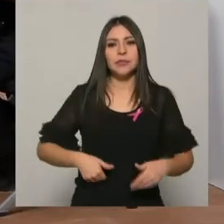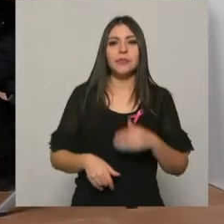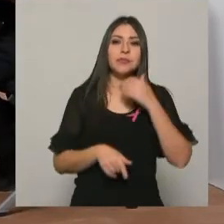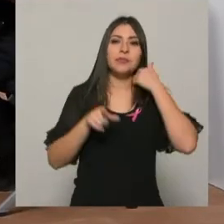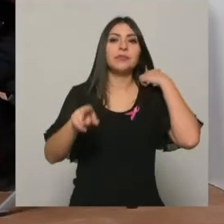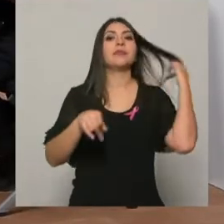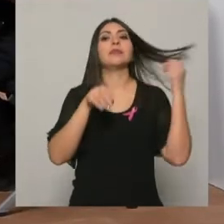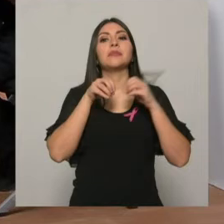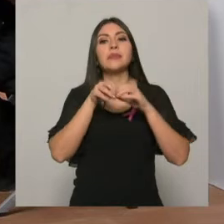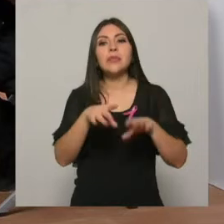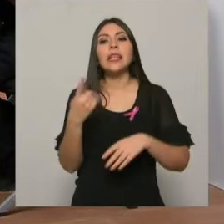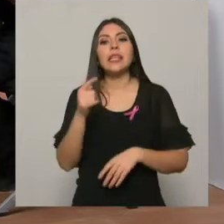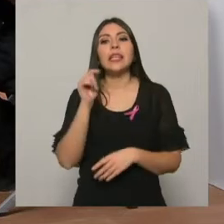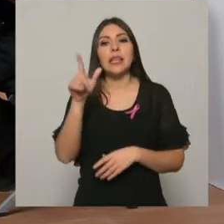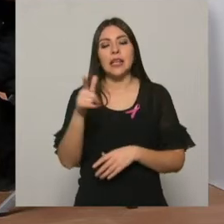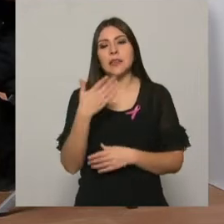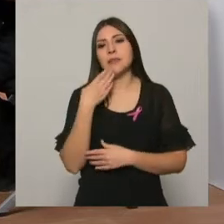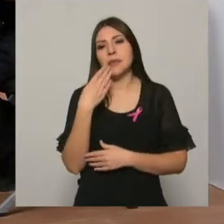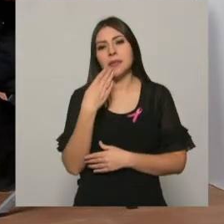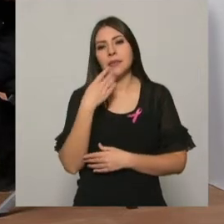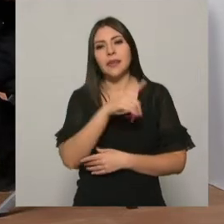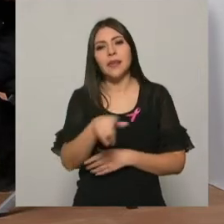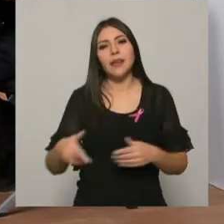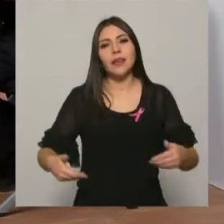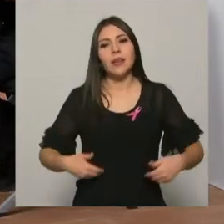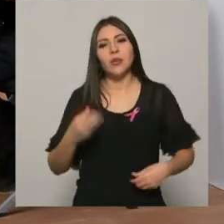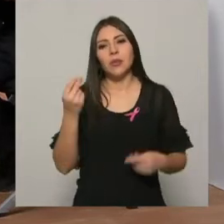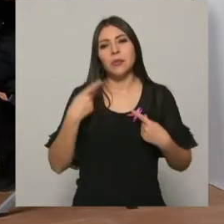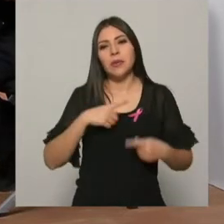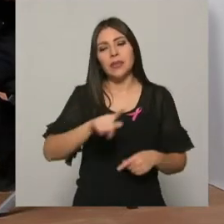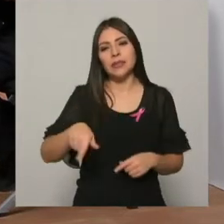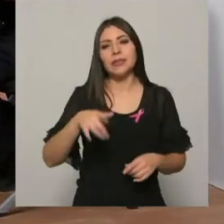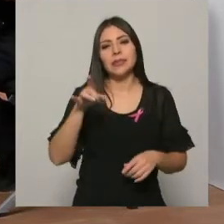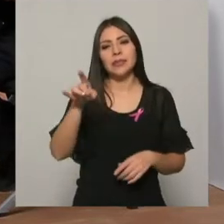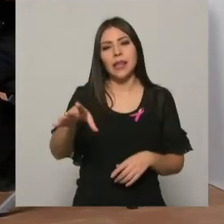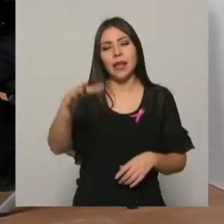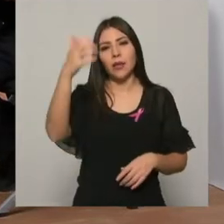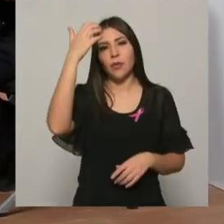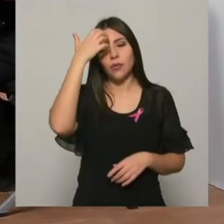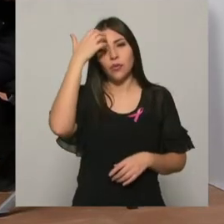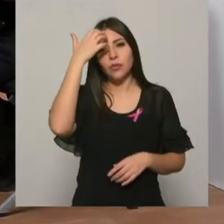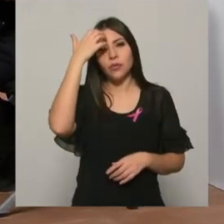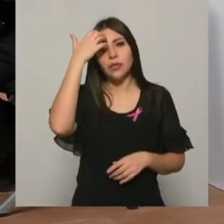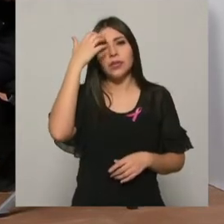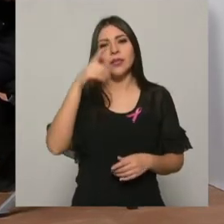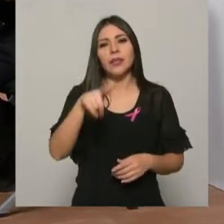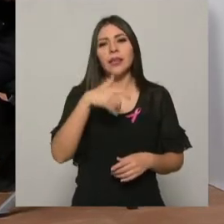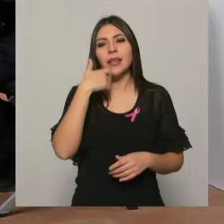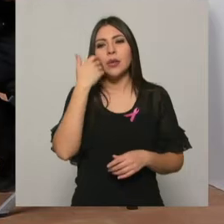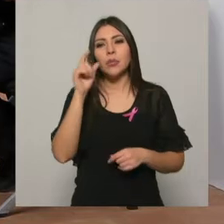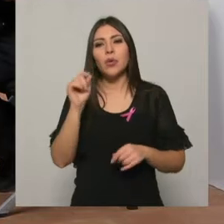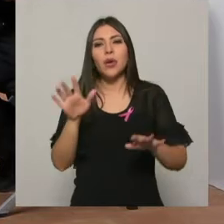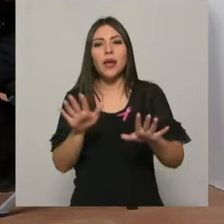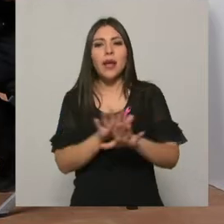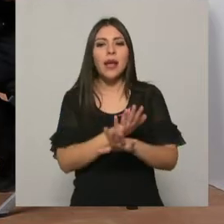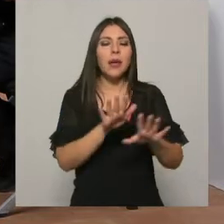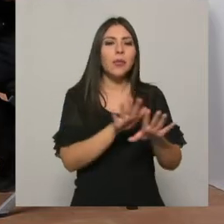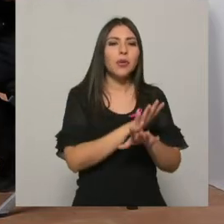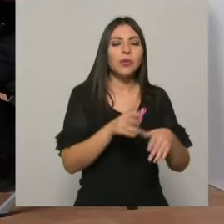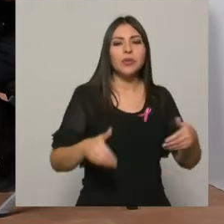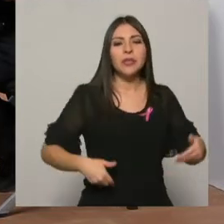Es una obra que ya conoce mucha gente. Tratamos de hacer cambios para que la gente